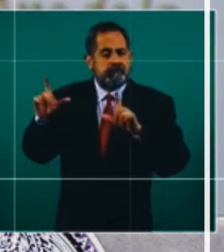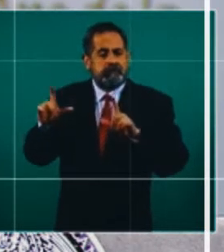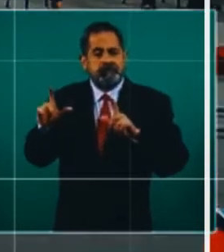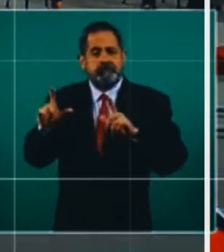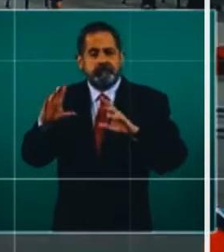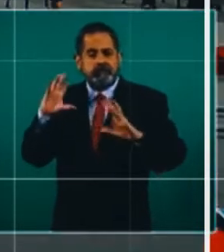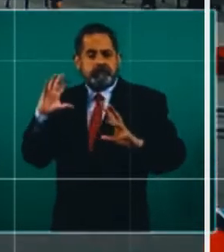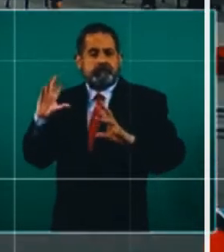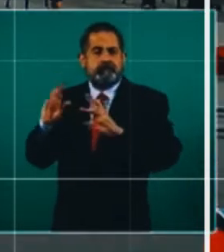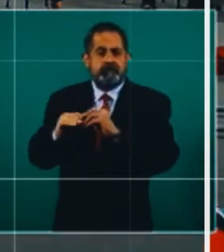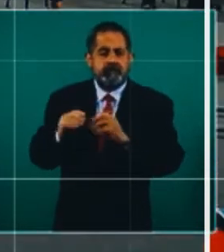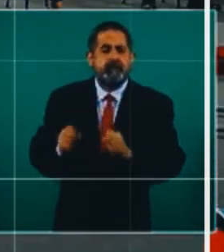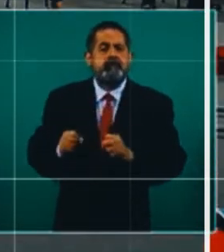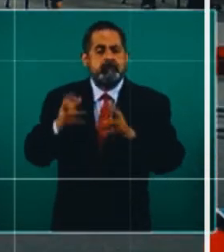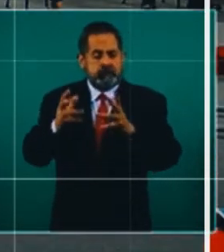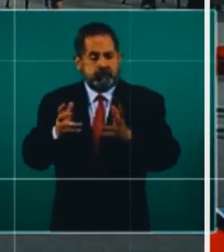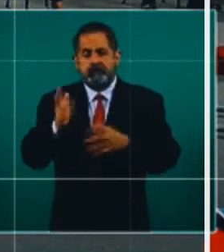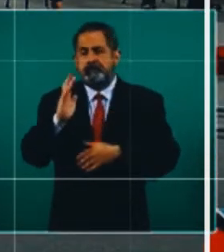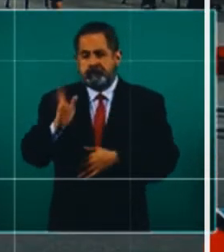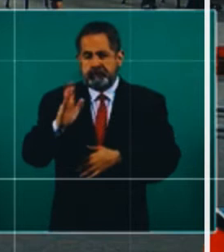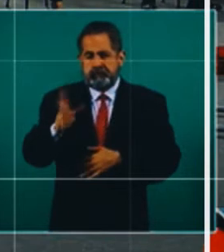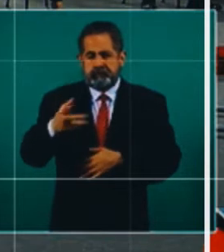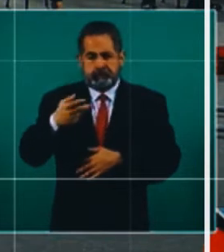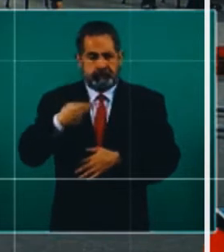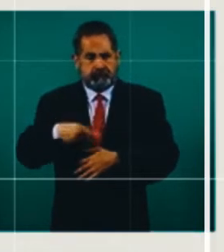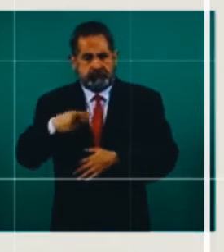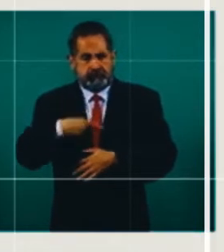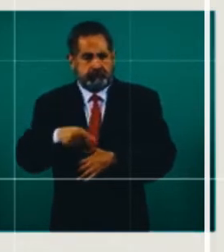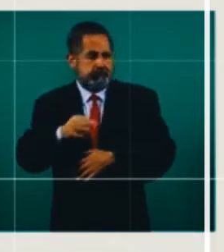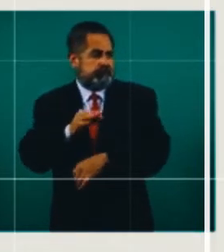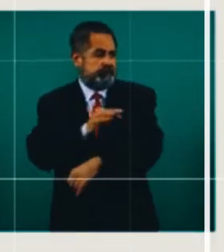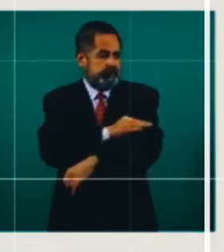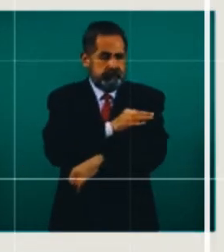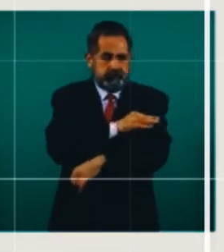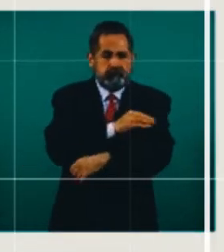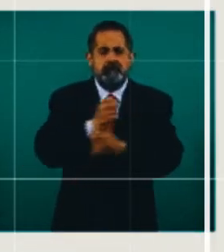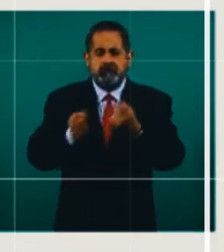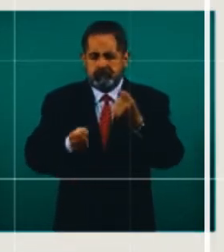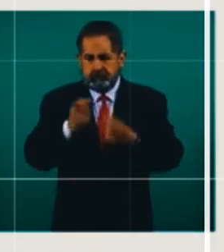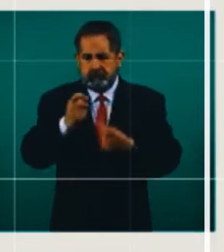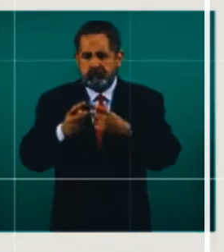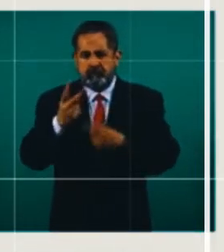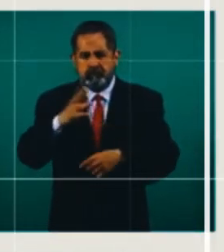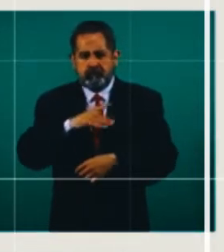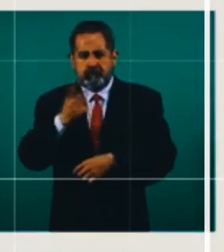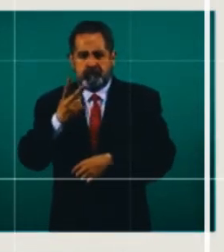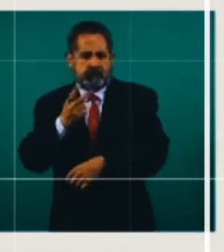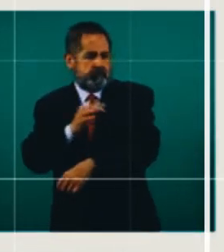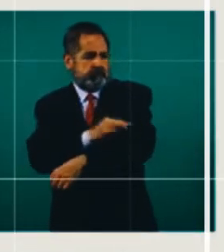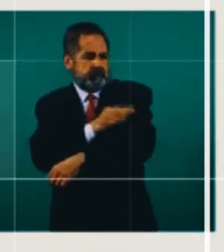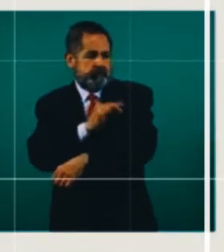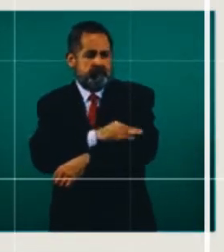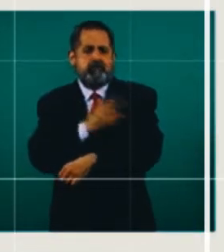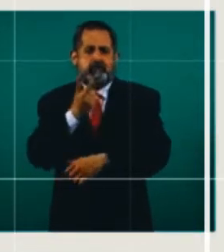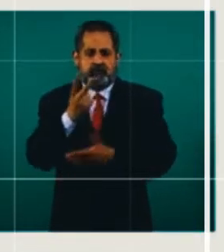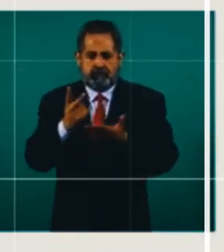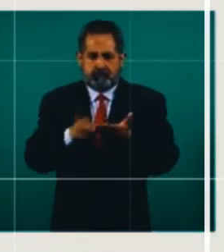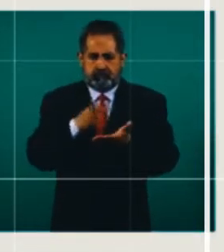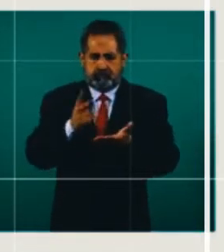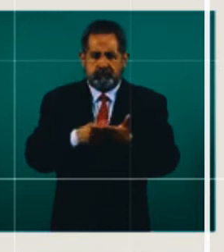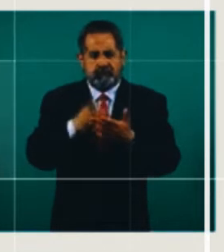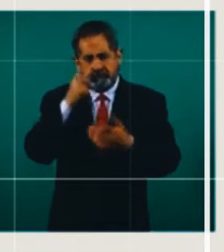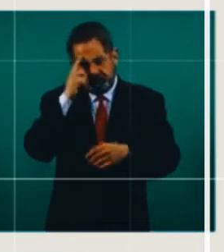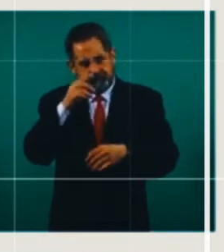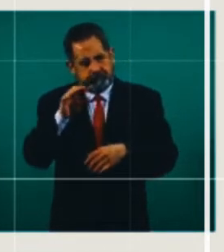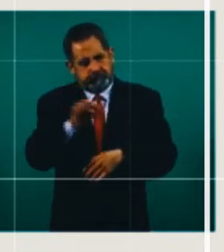de las aplicaciones, es decir, personas que tienen ya sea la primera o ya la segunda dosis para los esquemas de doble